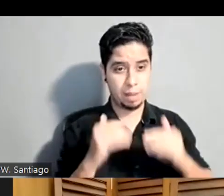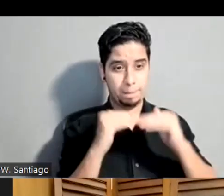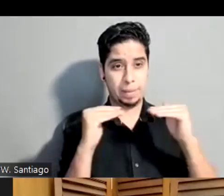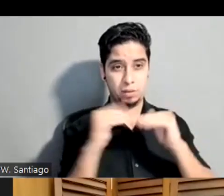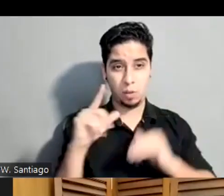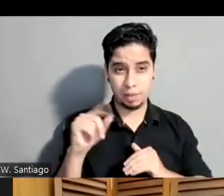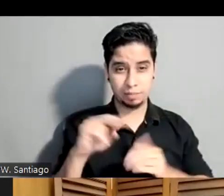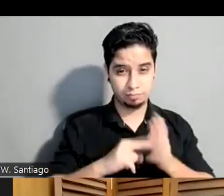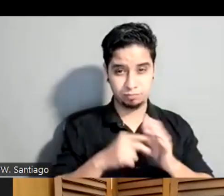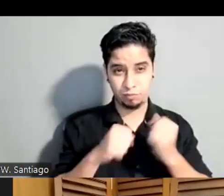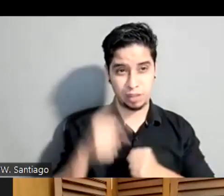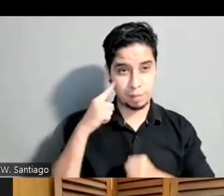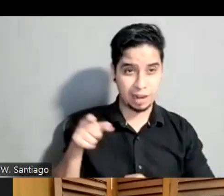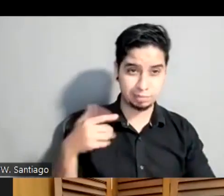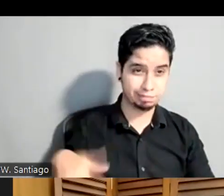bien fuerte.